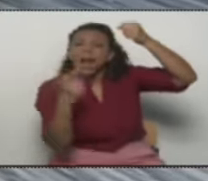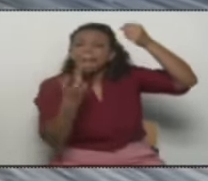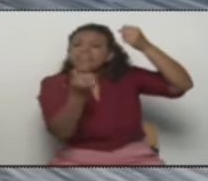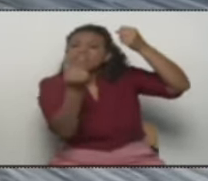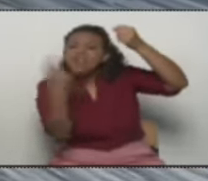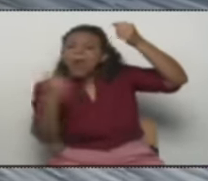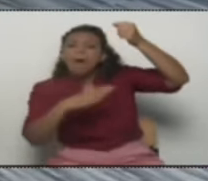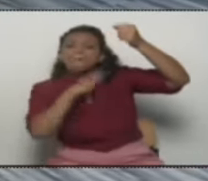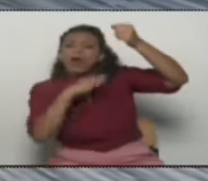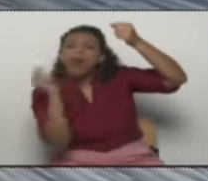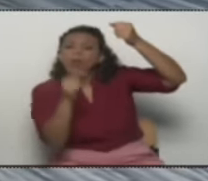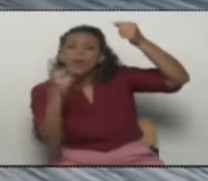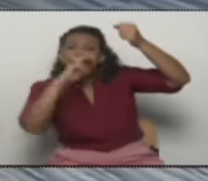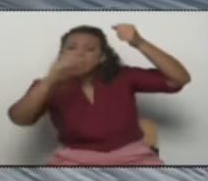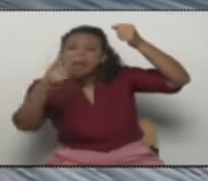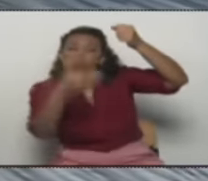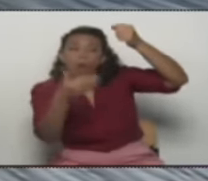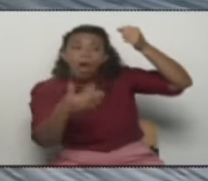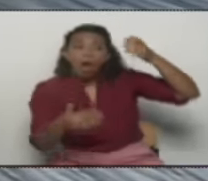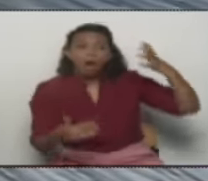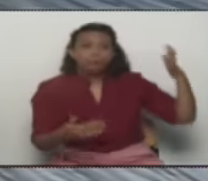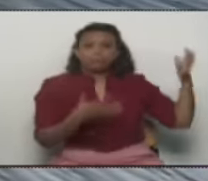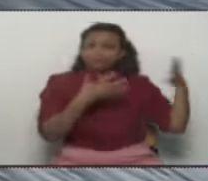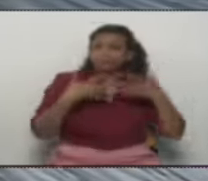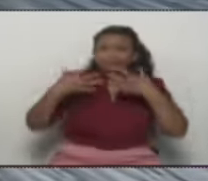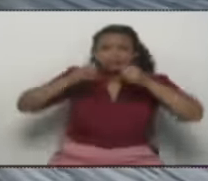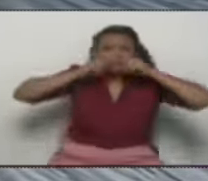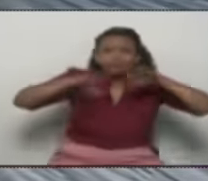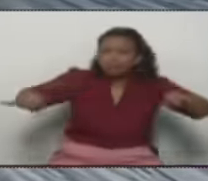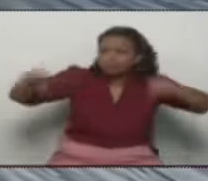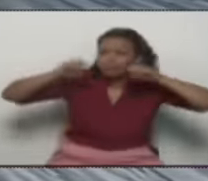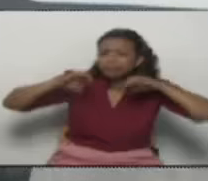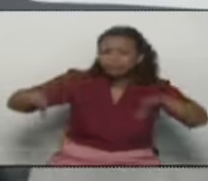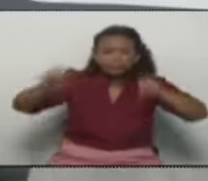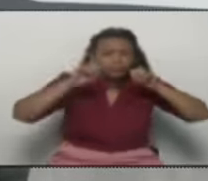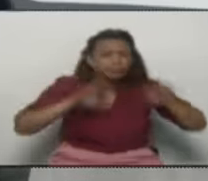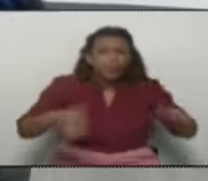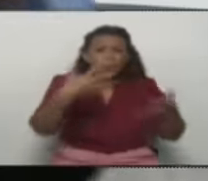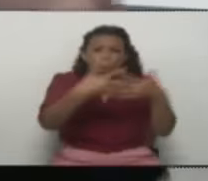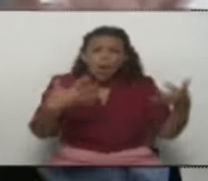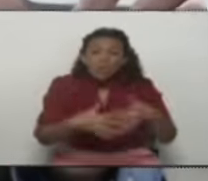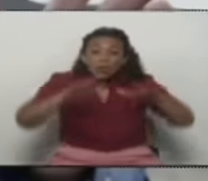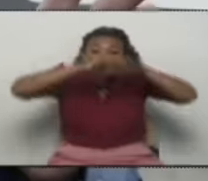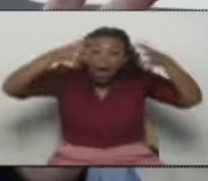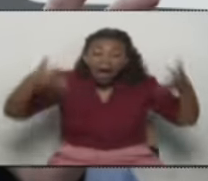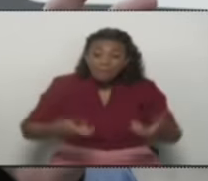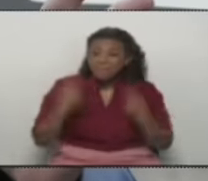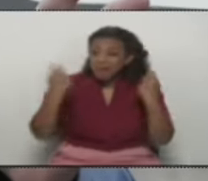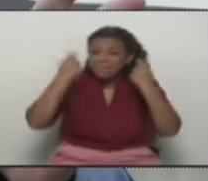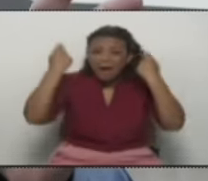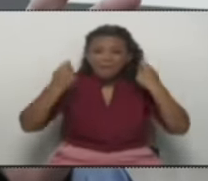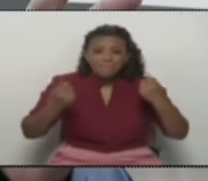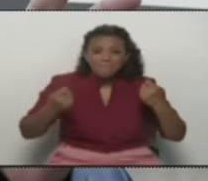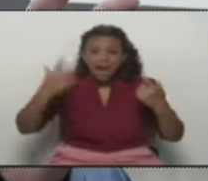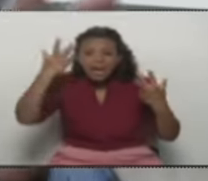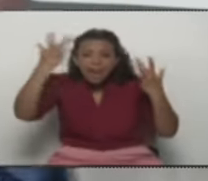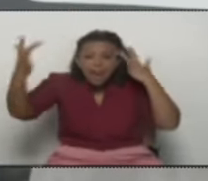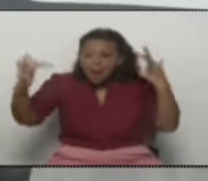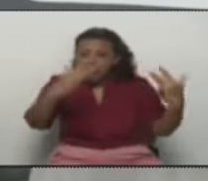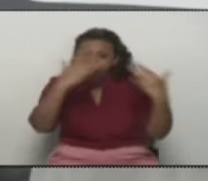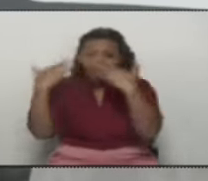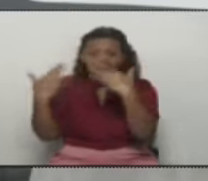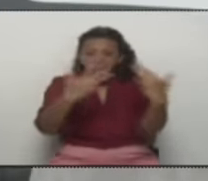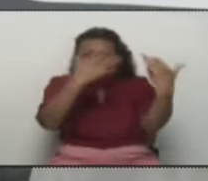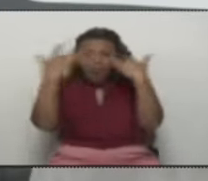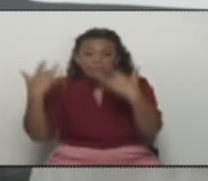comprar partidos políticos con la USAID, ¿verdad? Que mete con el Departamento de Estado toda una campaña de aislamiento diplomático de Venezuela y